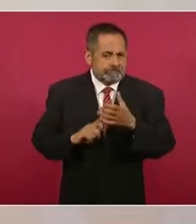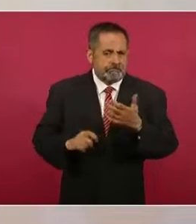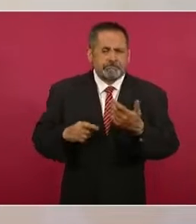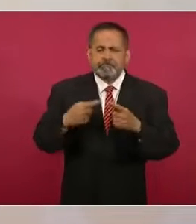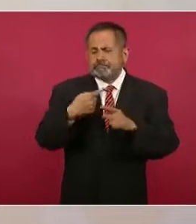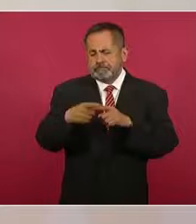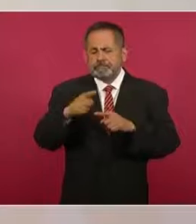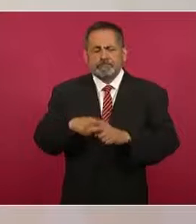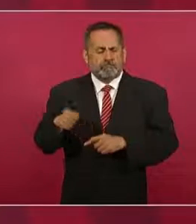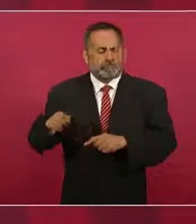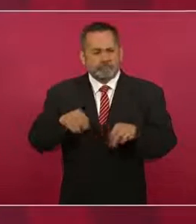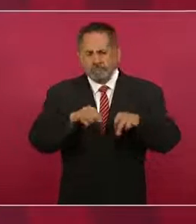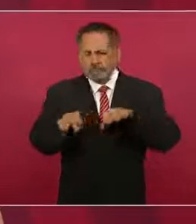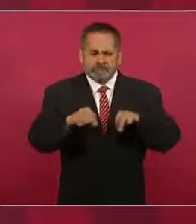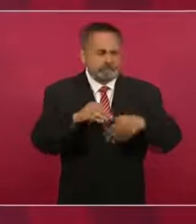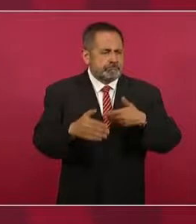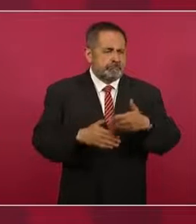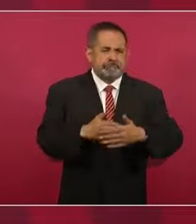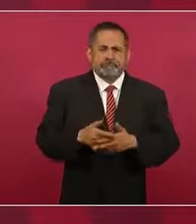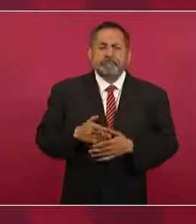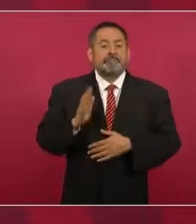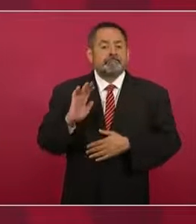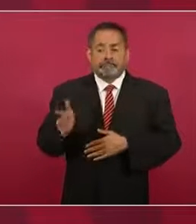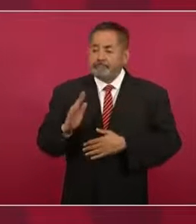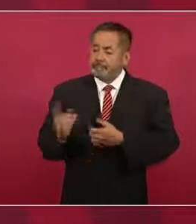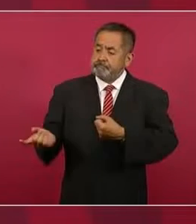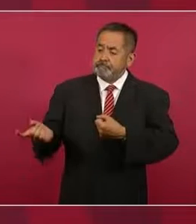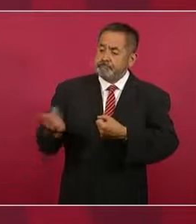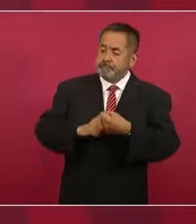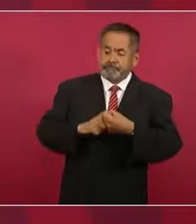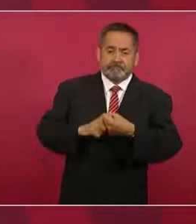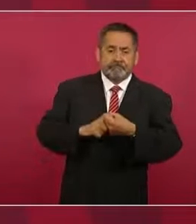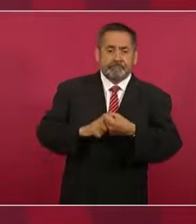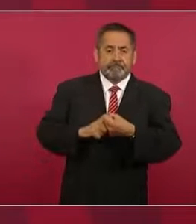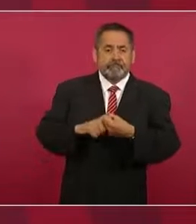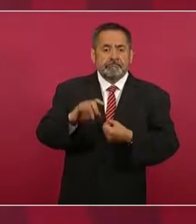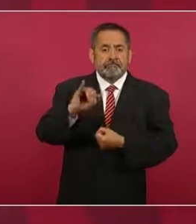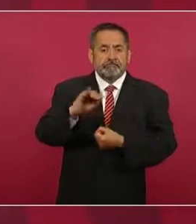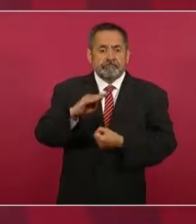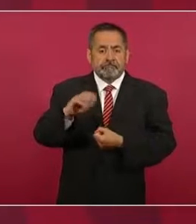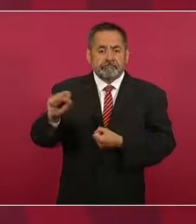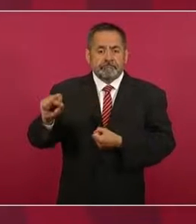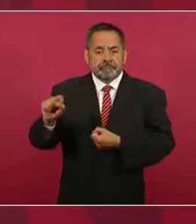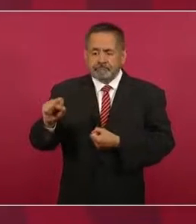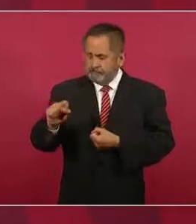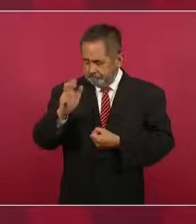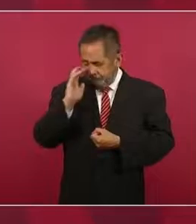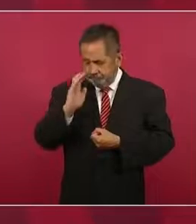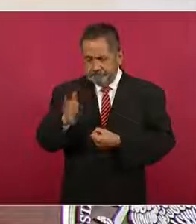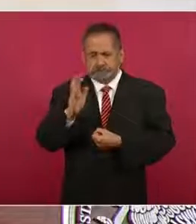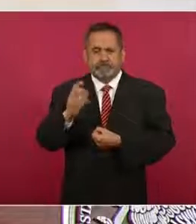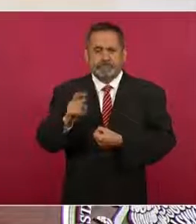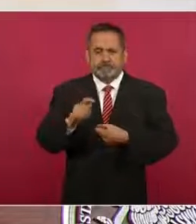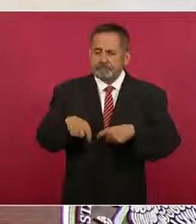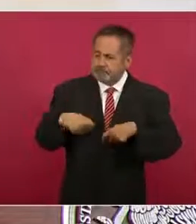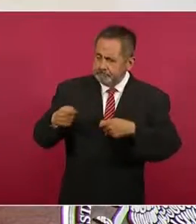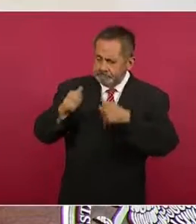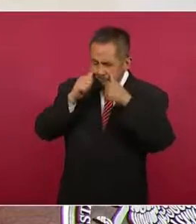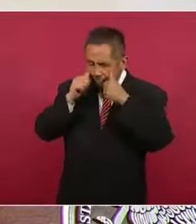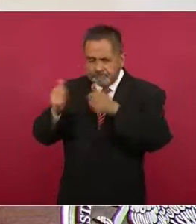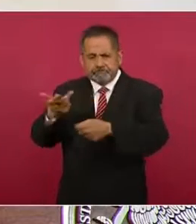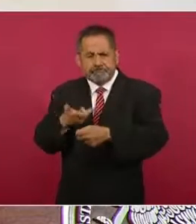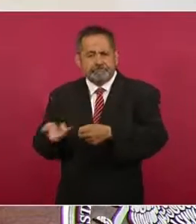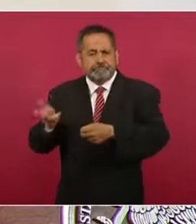ya han sido inscritos en el Seguro Social para que tengan atención